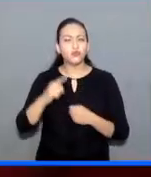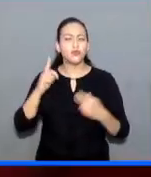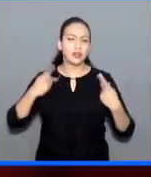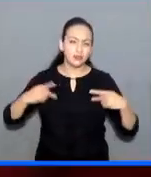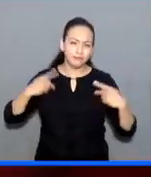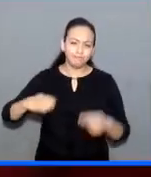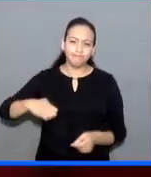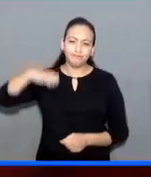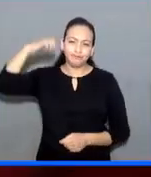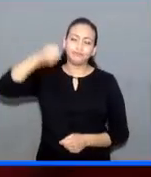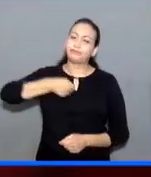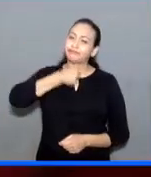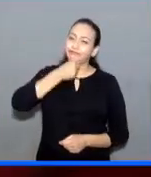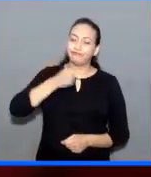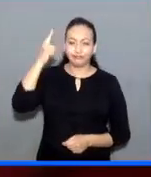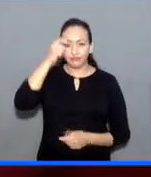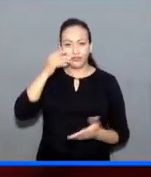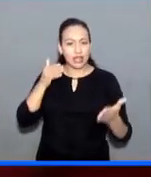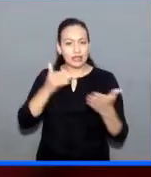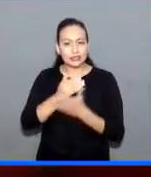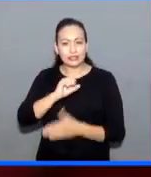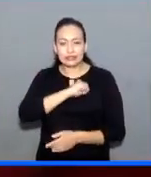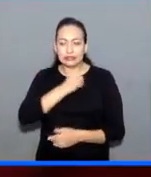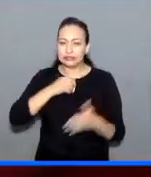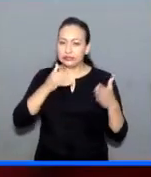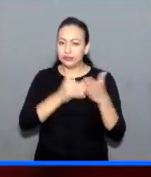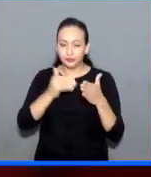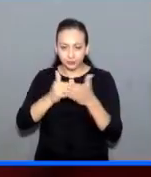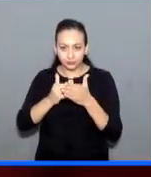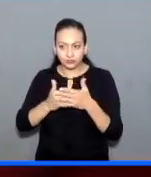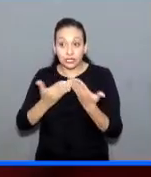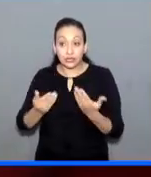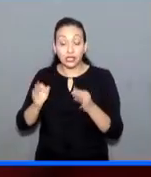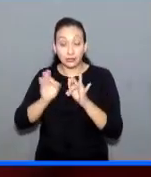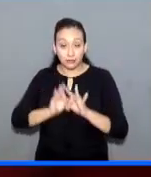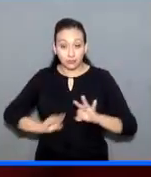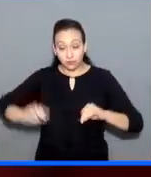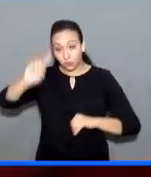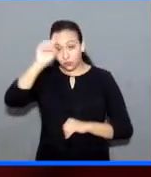para acceder a servicios de salud y por qué la asesoría jurídica